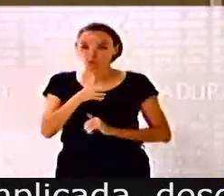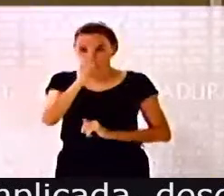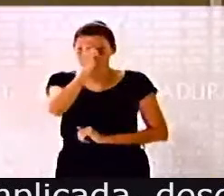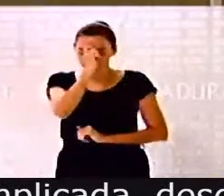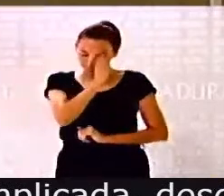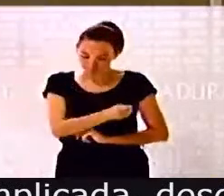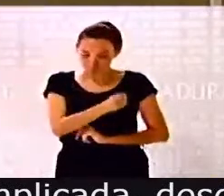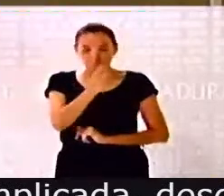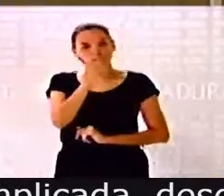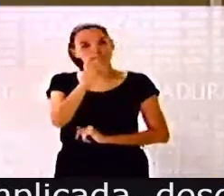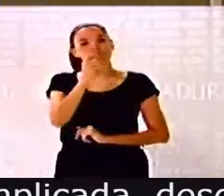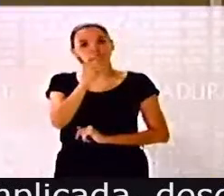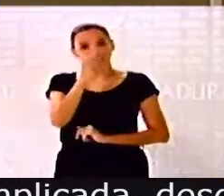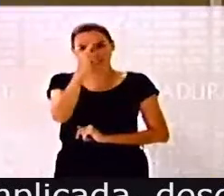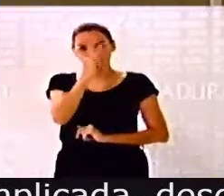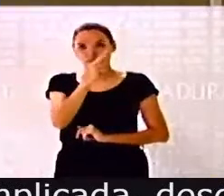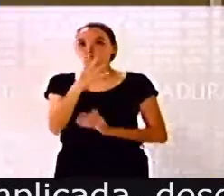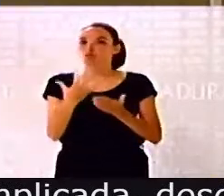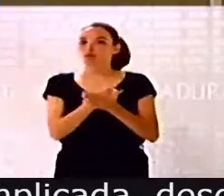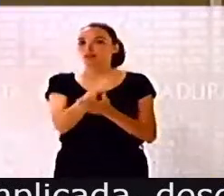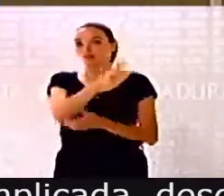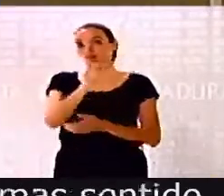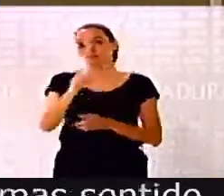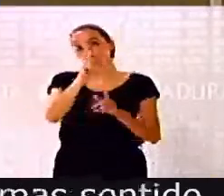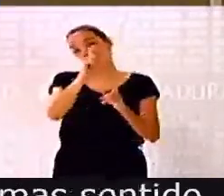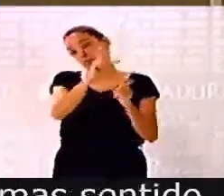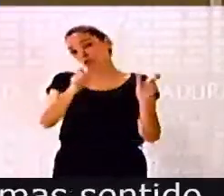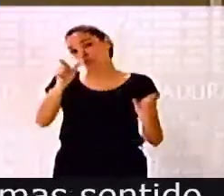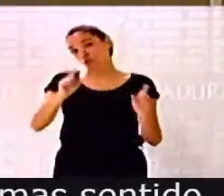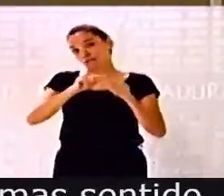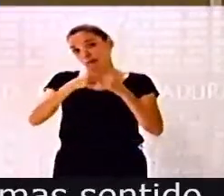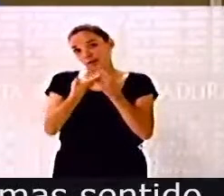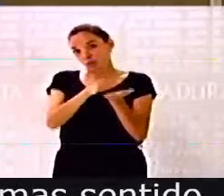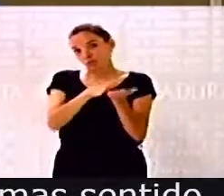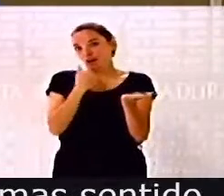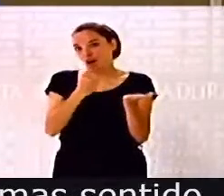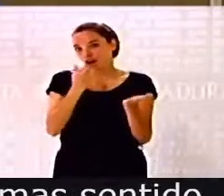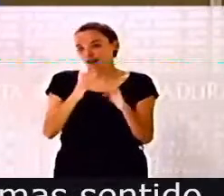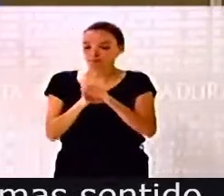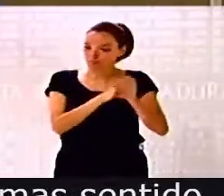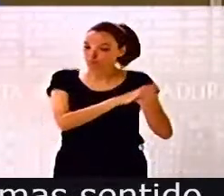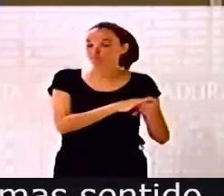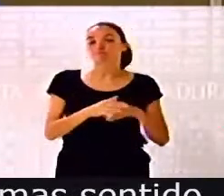pésame a los seres queridos de esas personas. Gracias infinitas